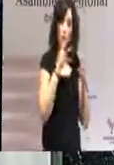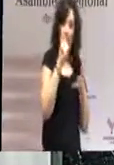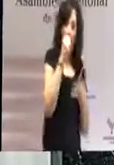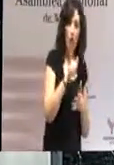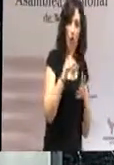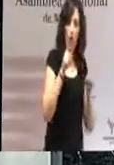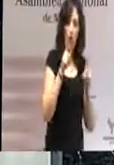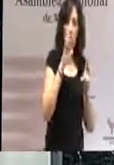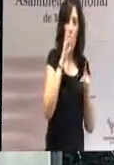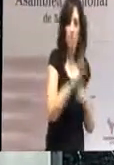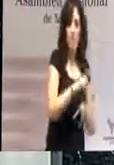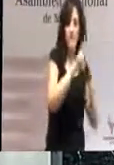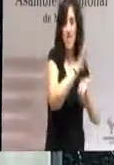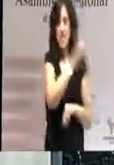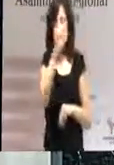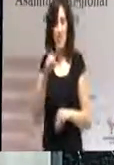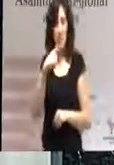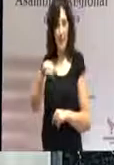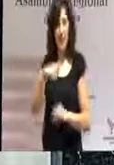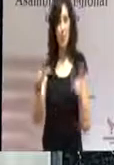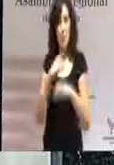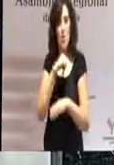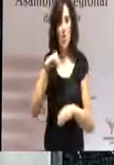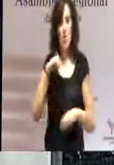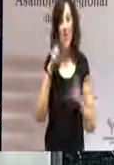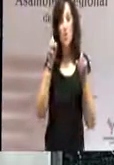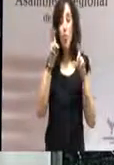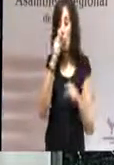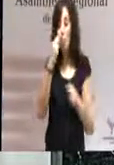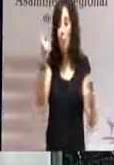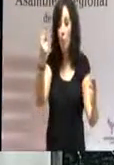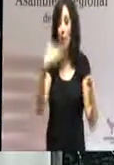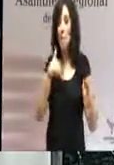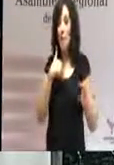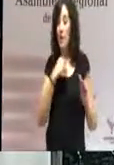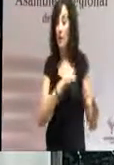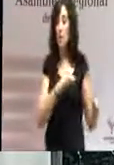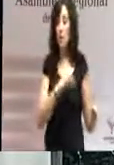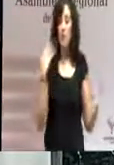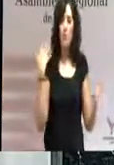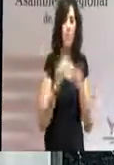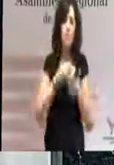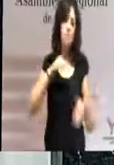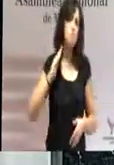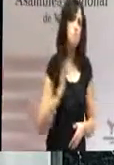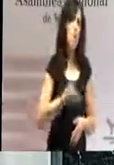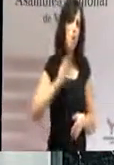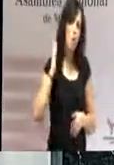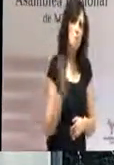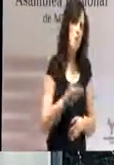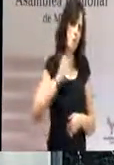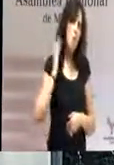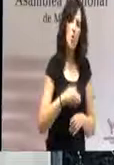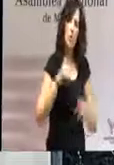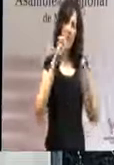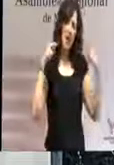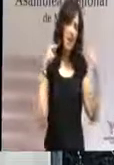como presidente, la educación pública ha sido golpeada mediante recortes de graves